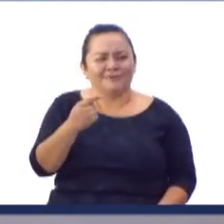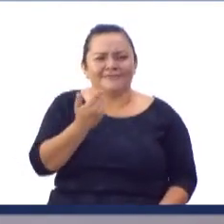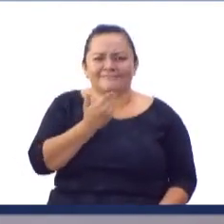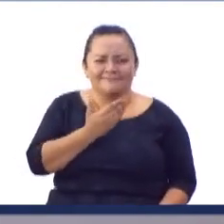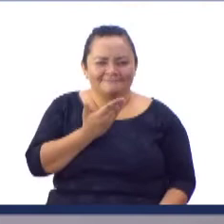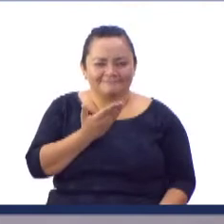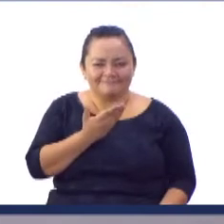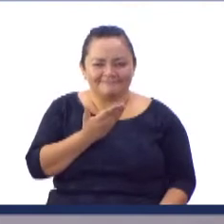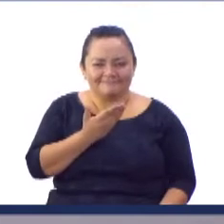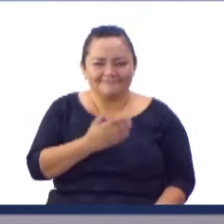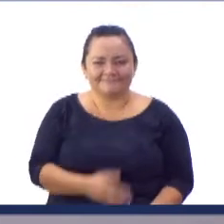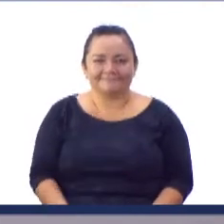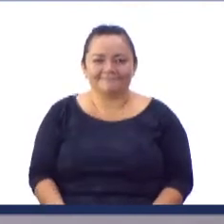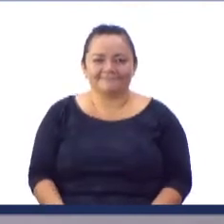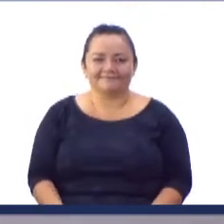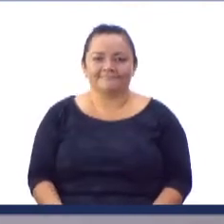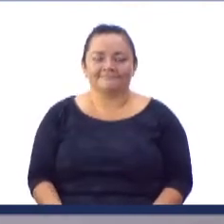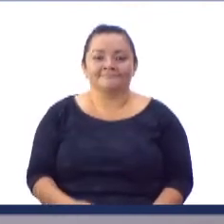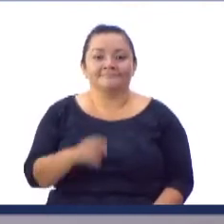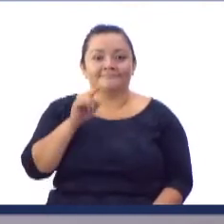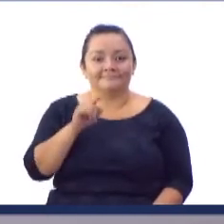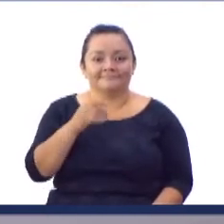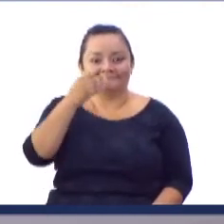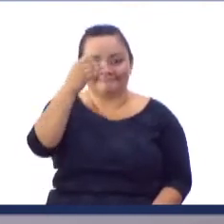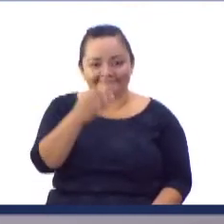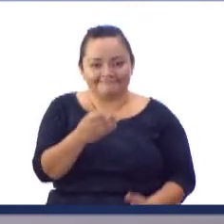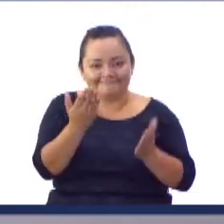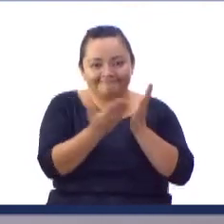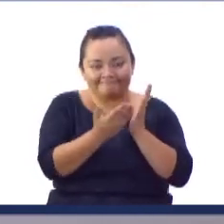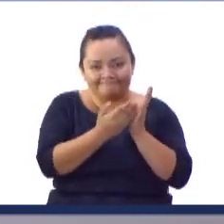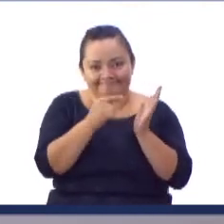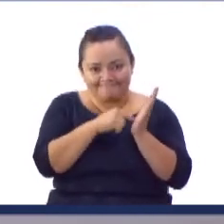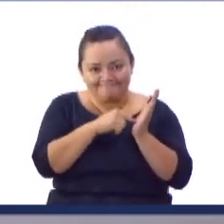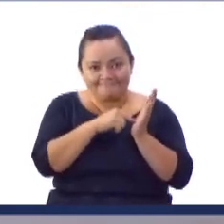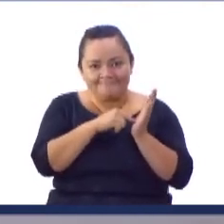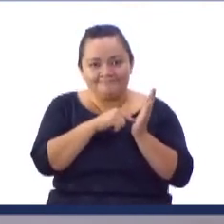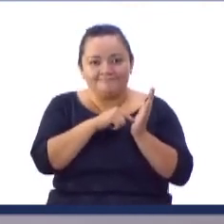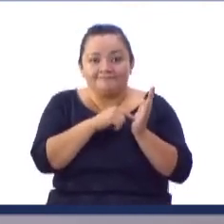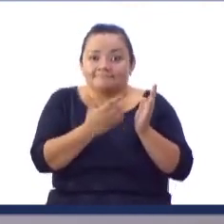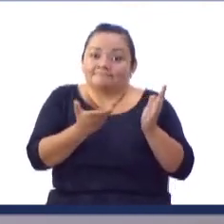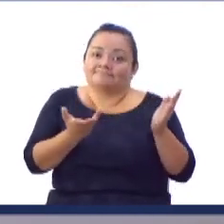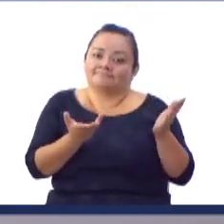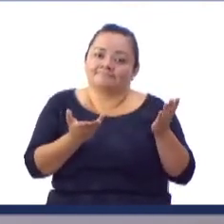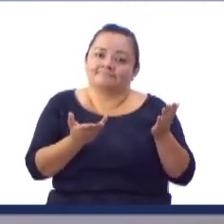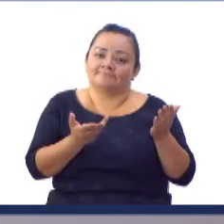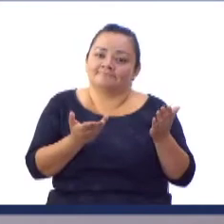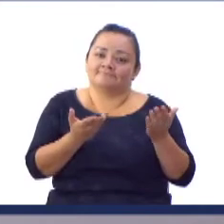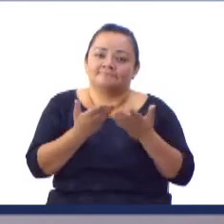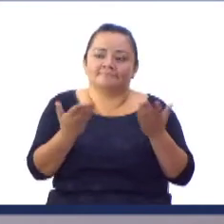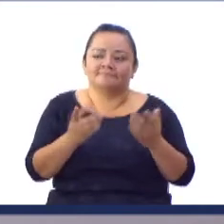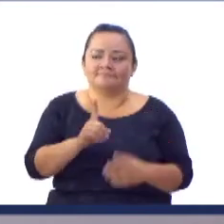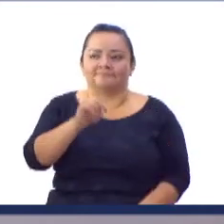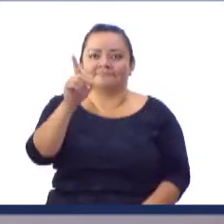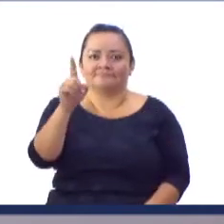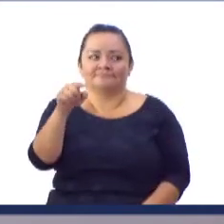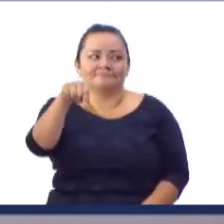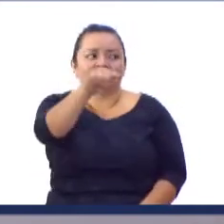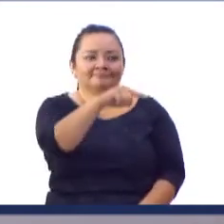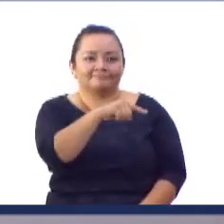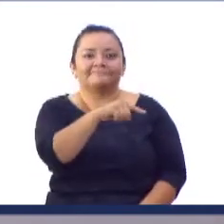arman pero eso es cuando usted se mantiene en la palabra de dios porque un montón de cosas se van a decir allá afuera